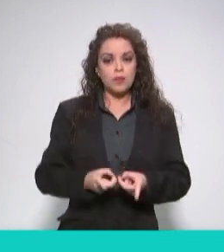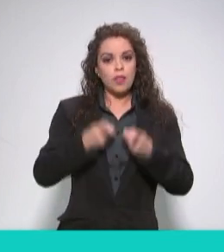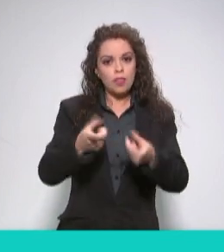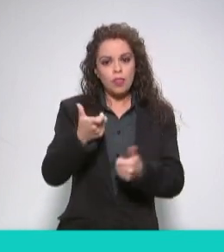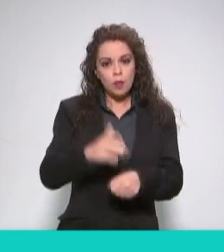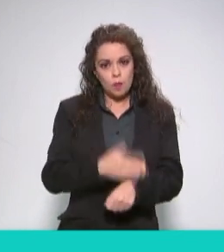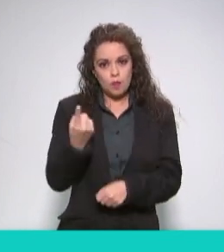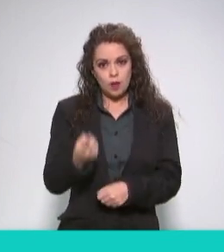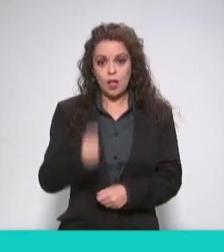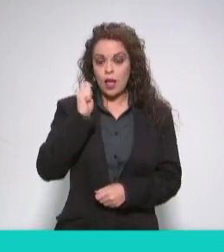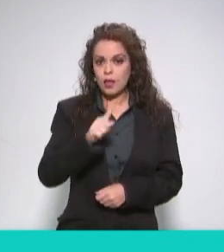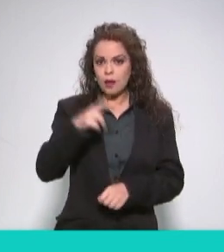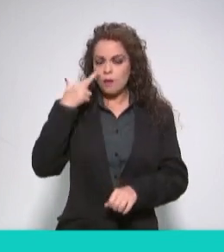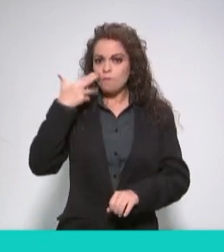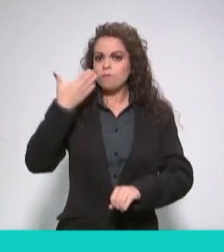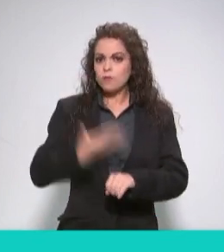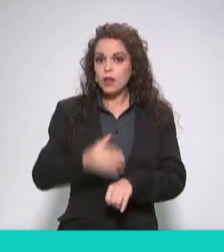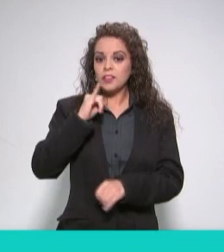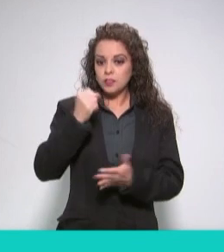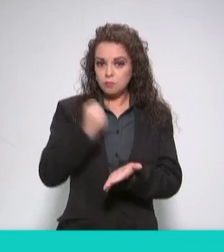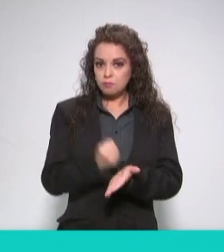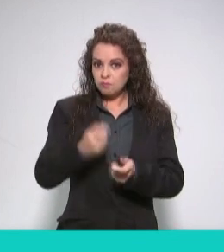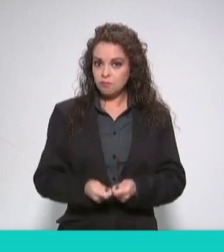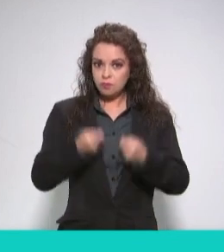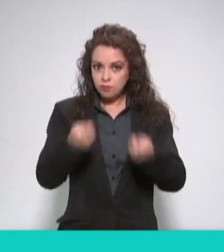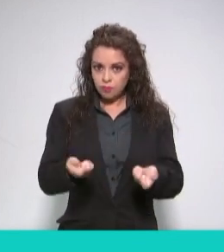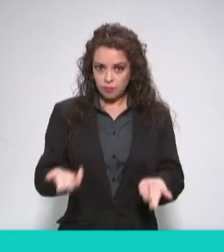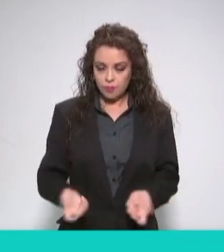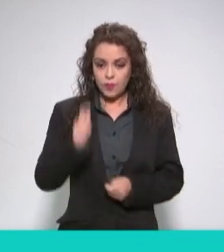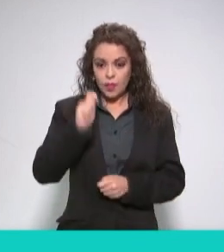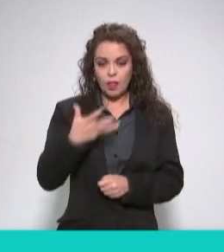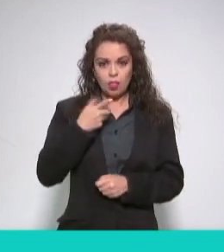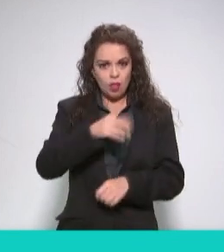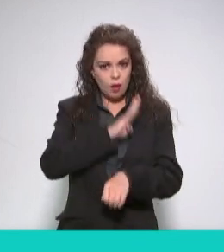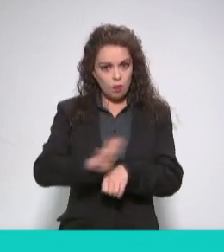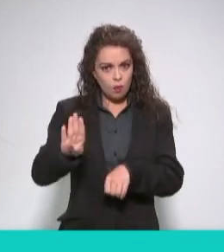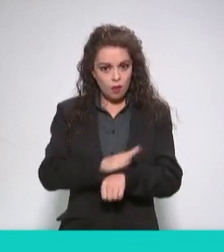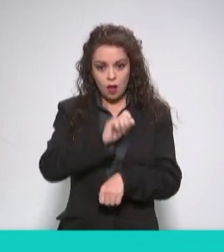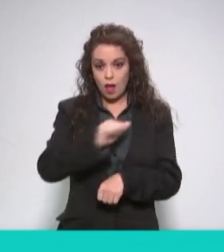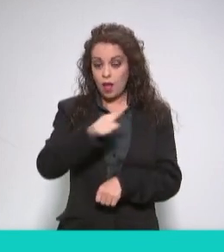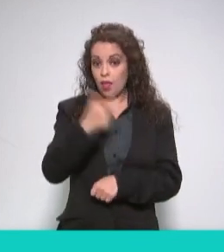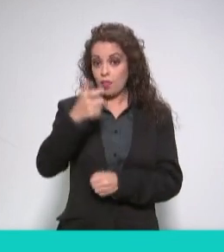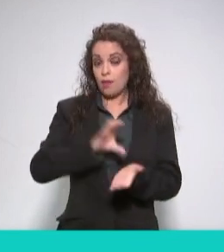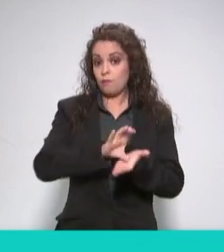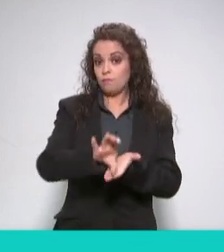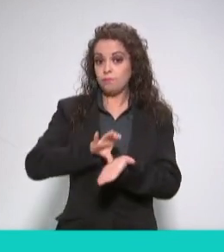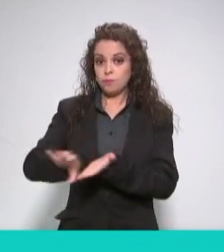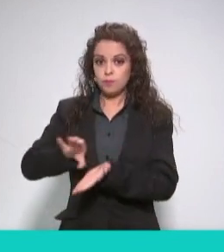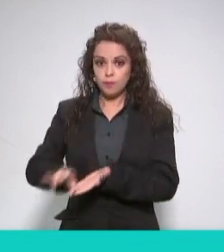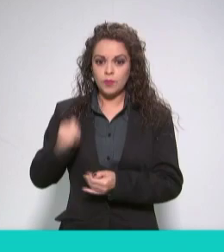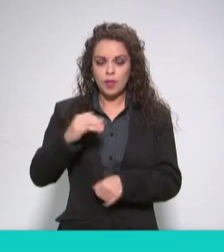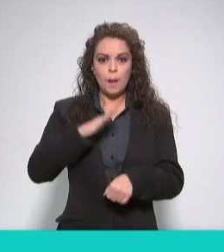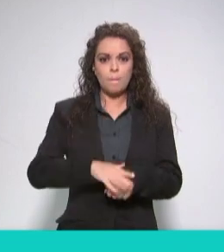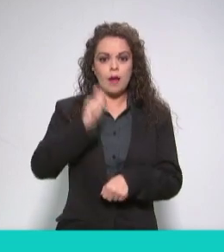quienes fueron los responsables de autorizarlos quienes se beneficiaron con dichos créditos y más aún quienes se beneficiaron